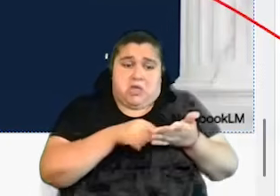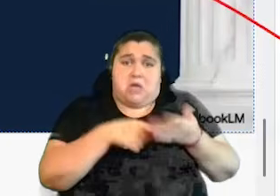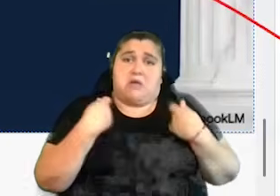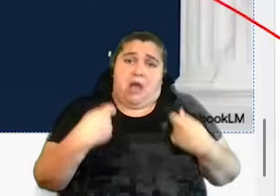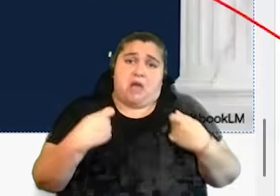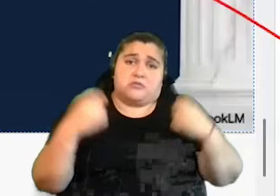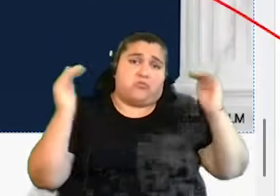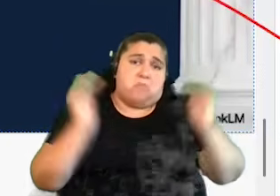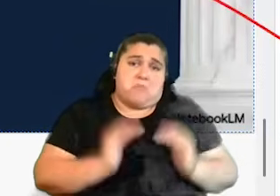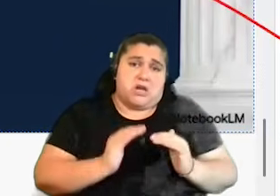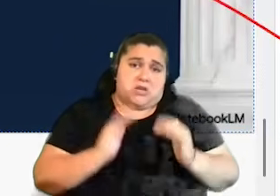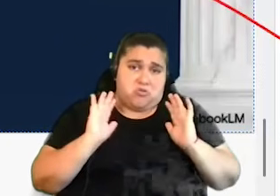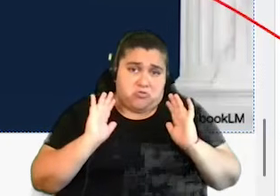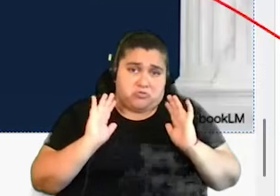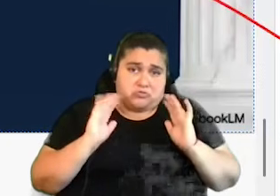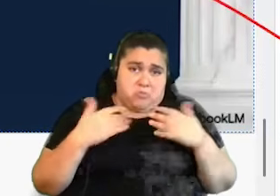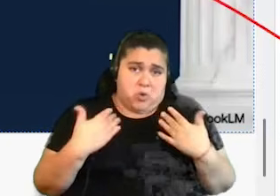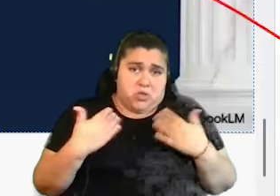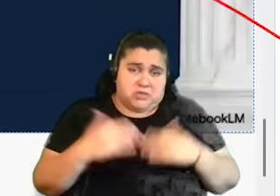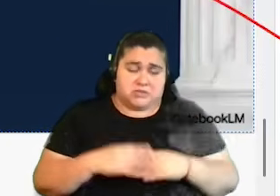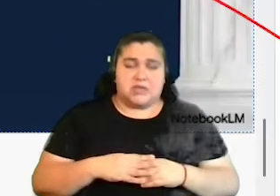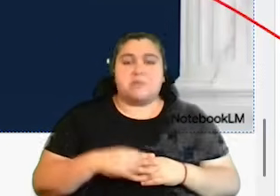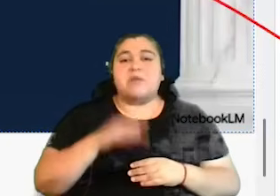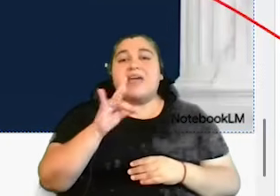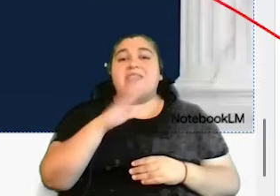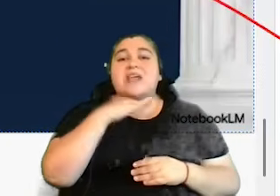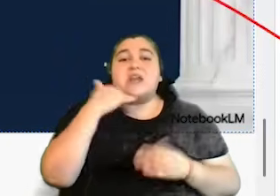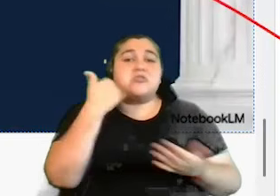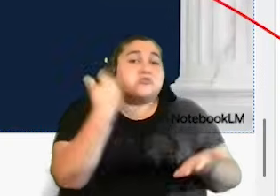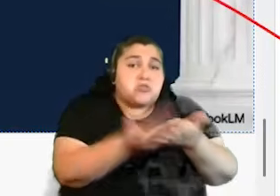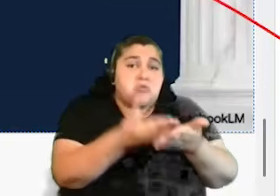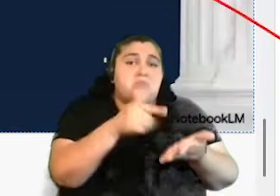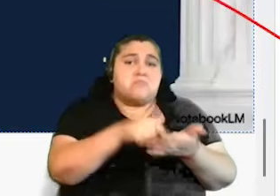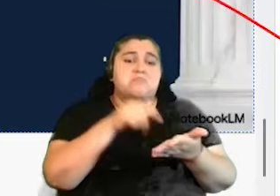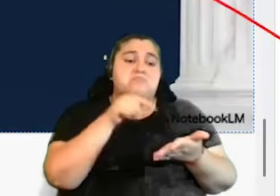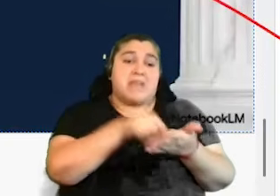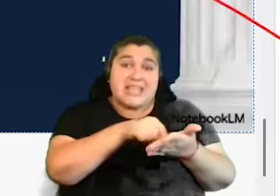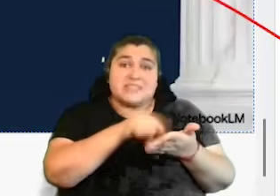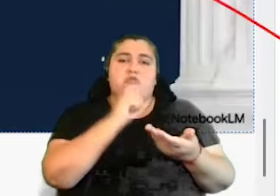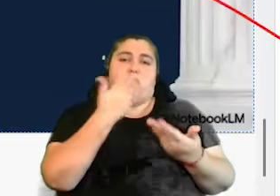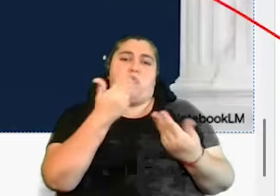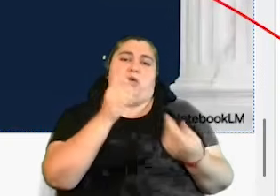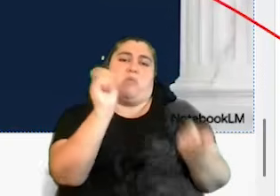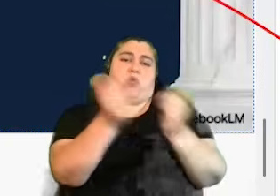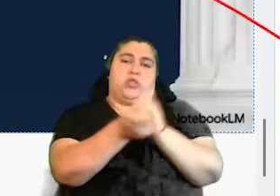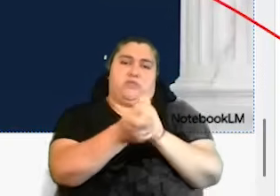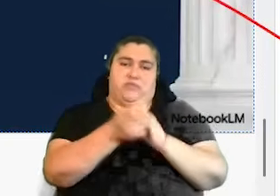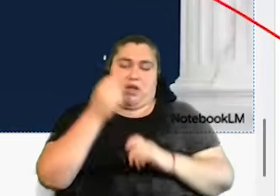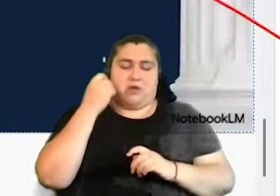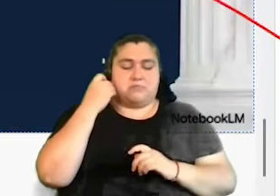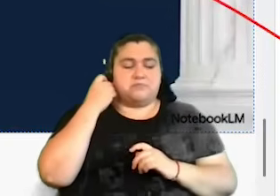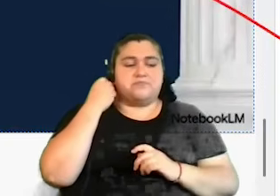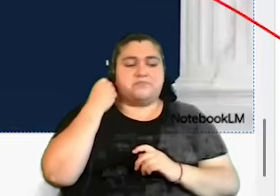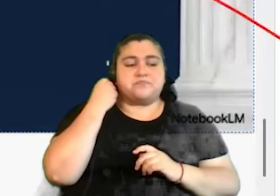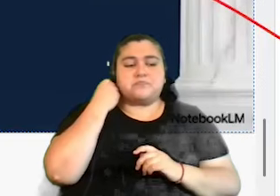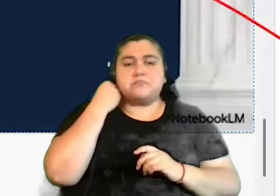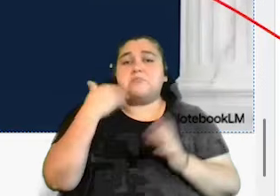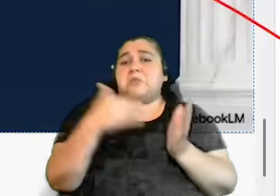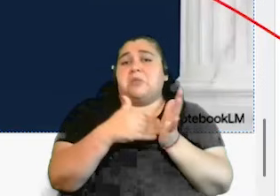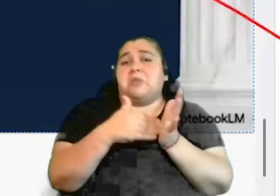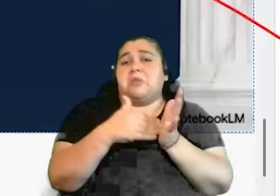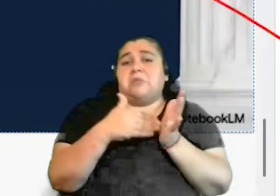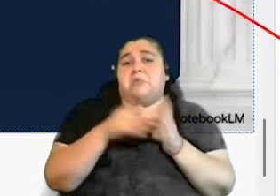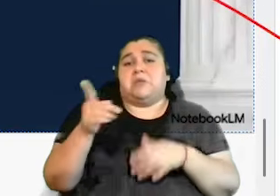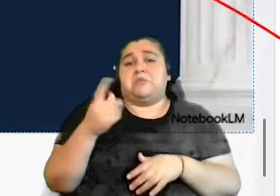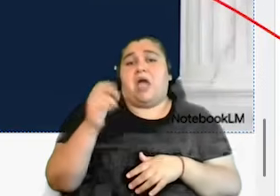aparecen a nombre propio. Entonces la declaración jurada es pro forma, pero se puede modificar. Entonces sí, podría dar lugar a que el fisco a